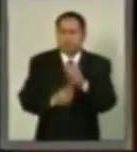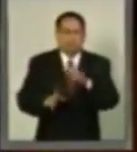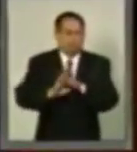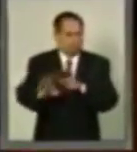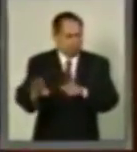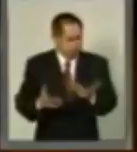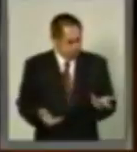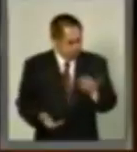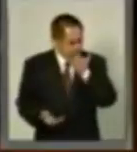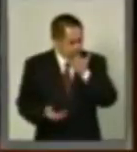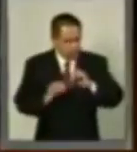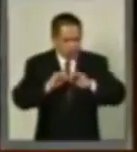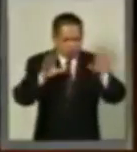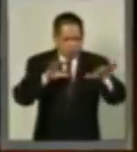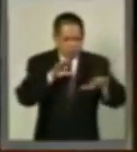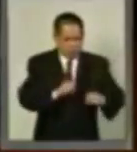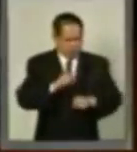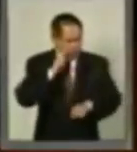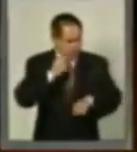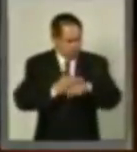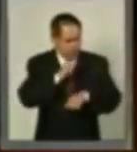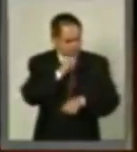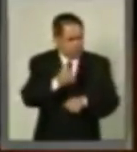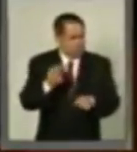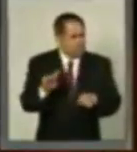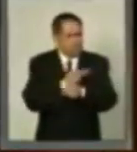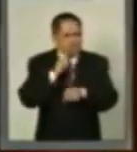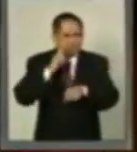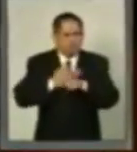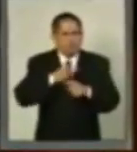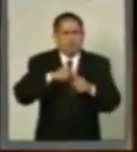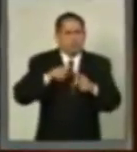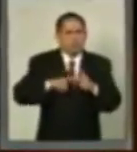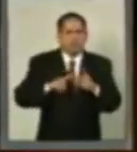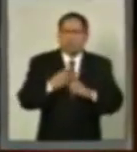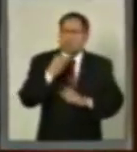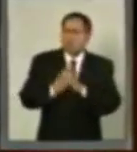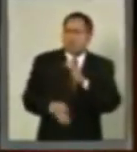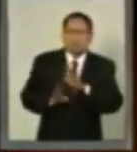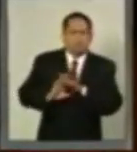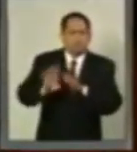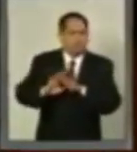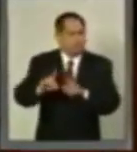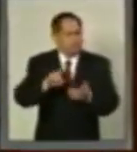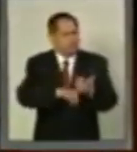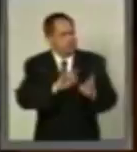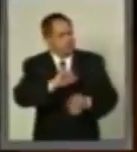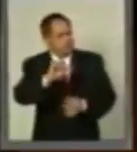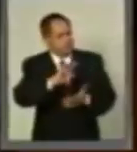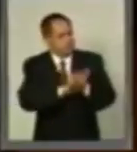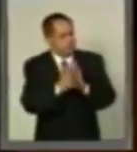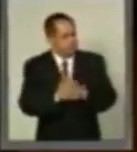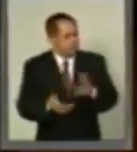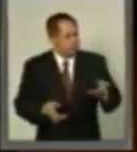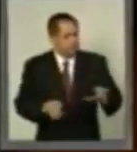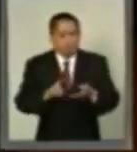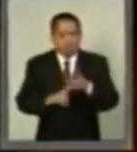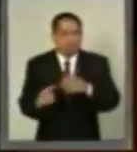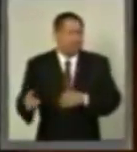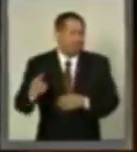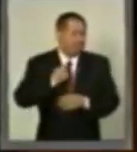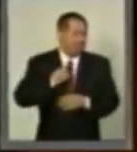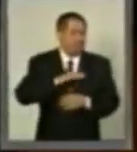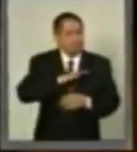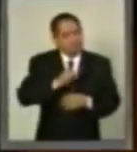con profundidad las responsabilidades reales de los funcionarios involucrados, el asesinato